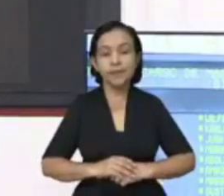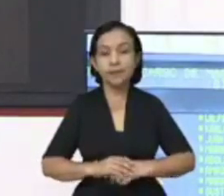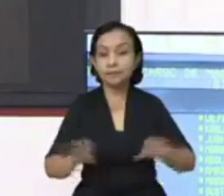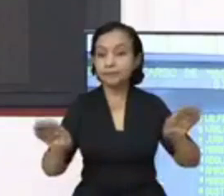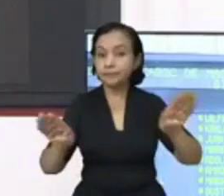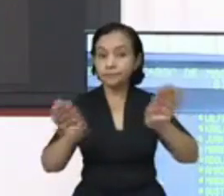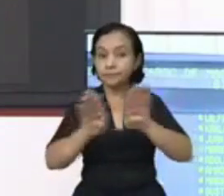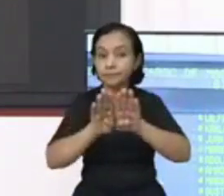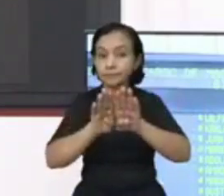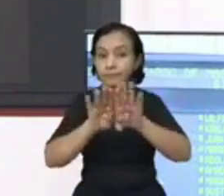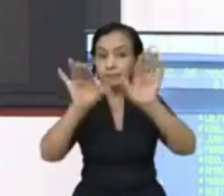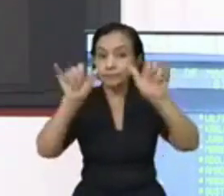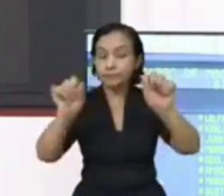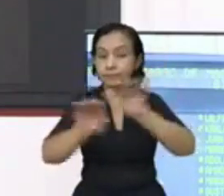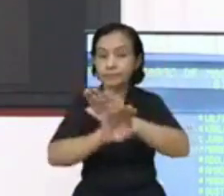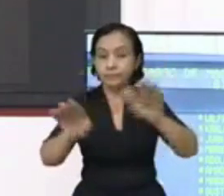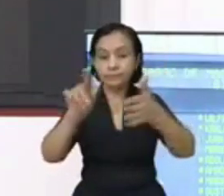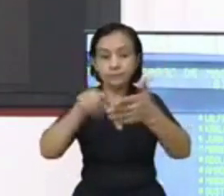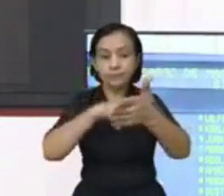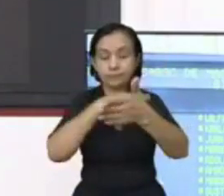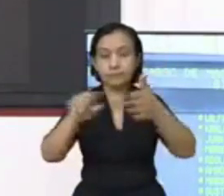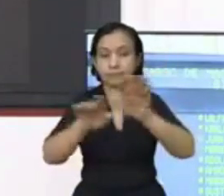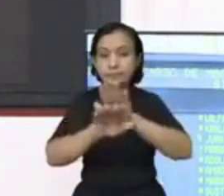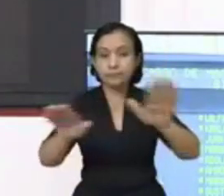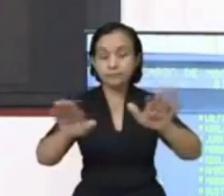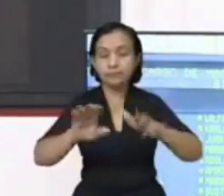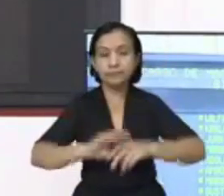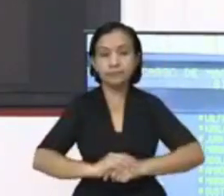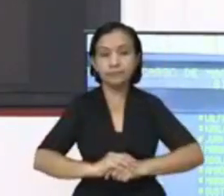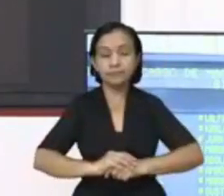Se va a cerrar la votación.